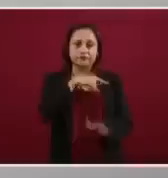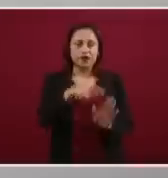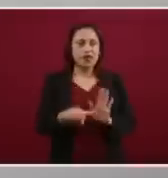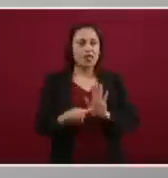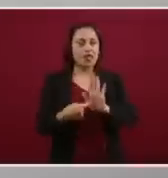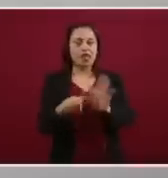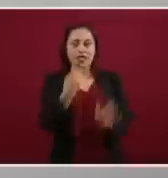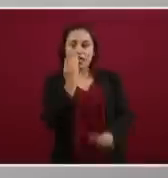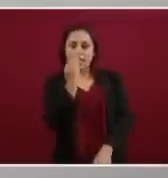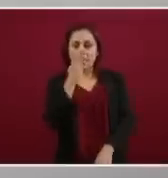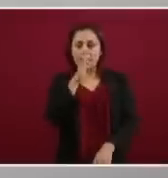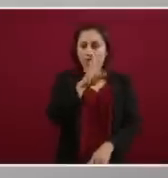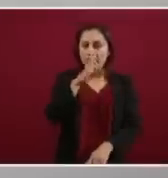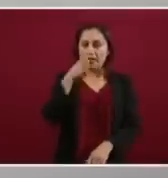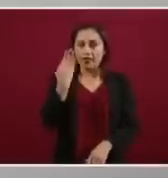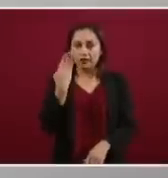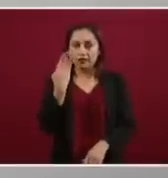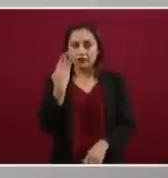no resistimos